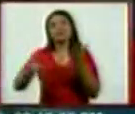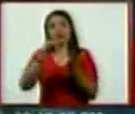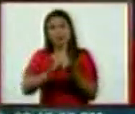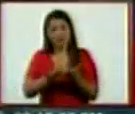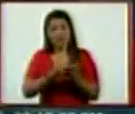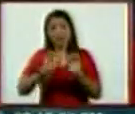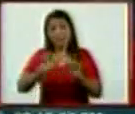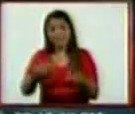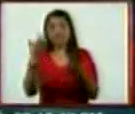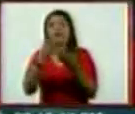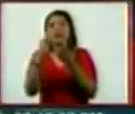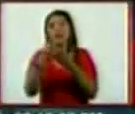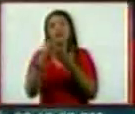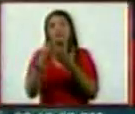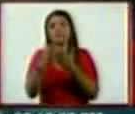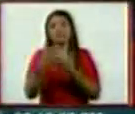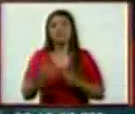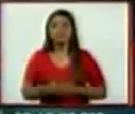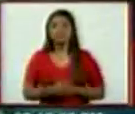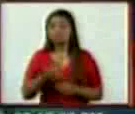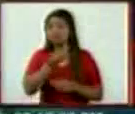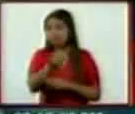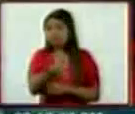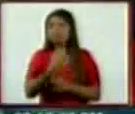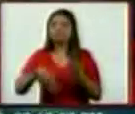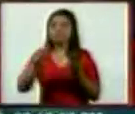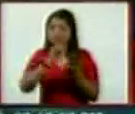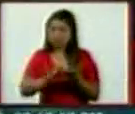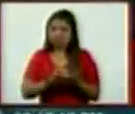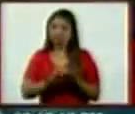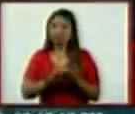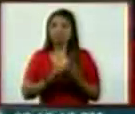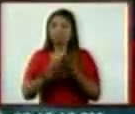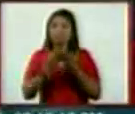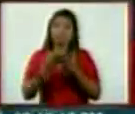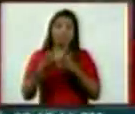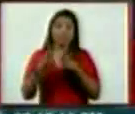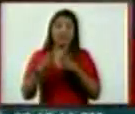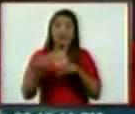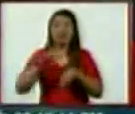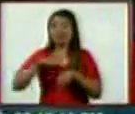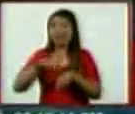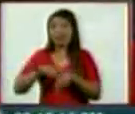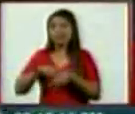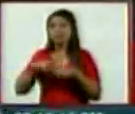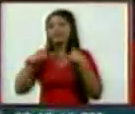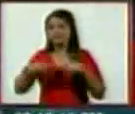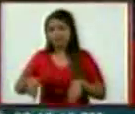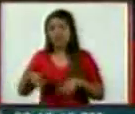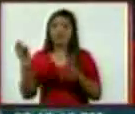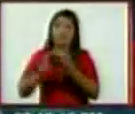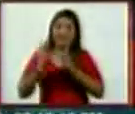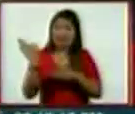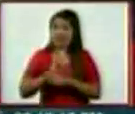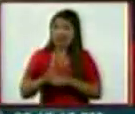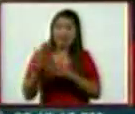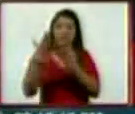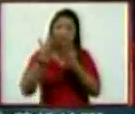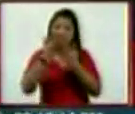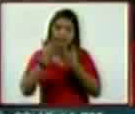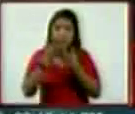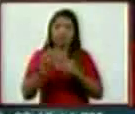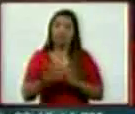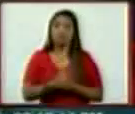retomar las aulas, de ir de nuevo a recuperar el tiempo perdido. Creo que ese fue un punto muy importante que me